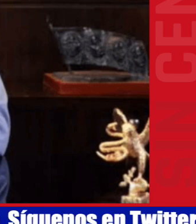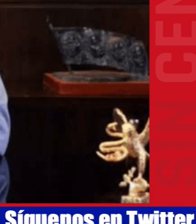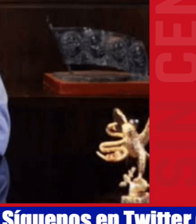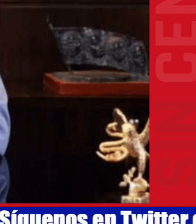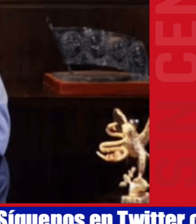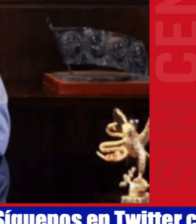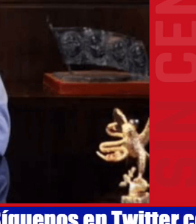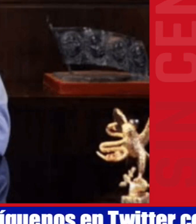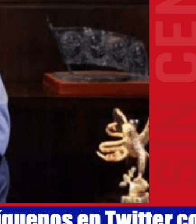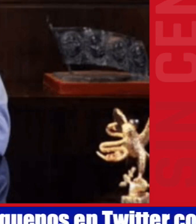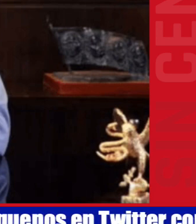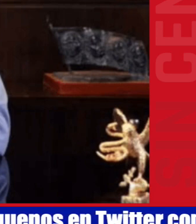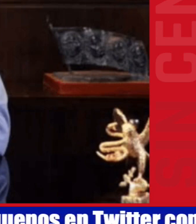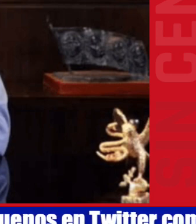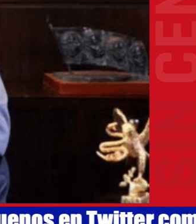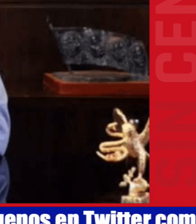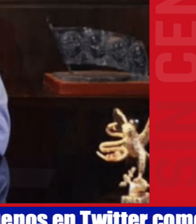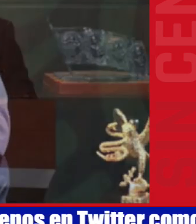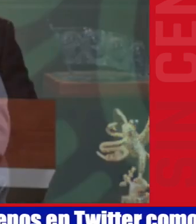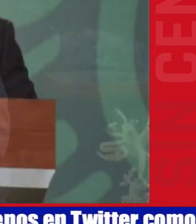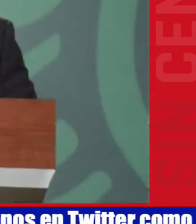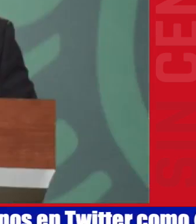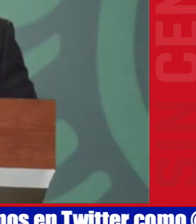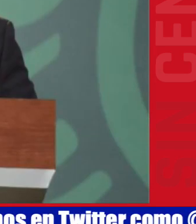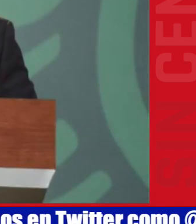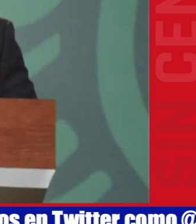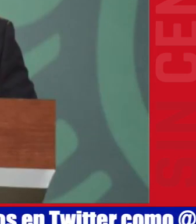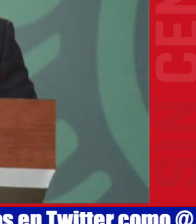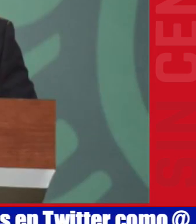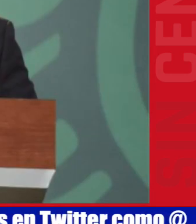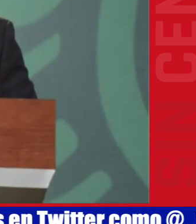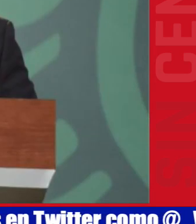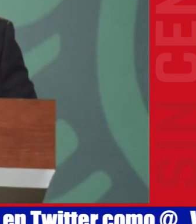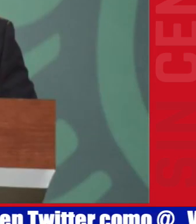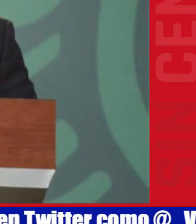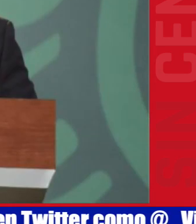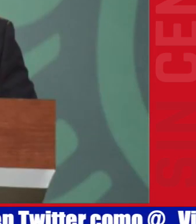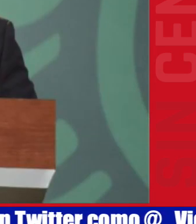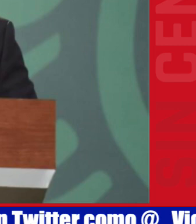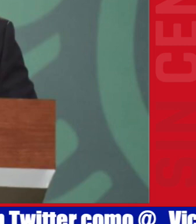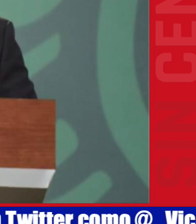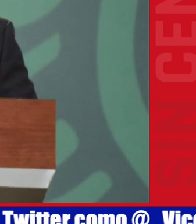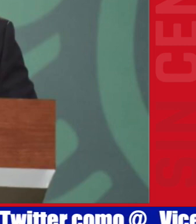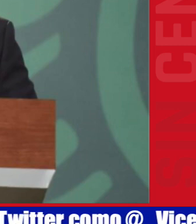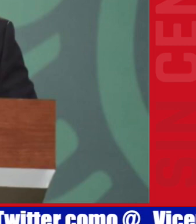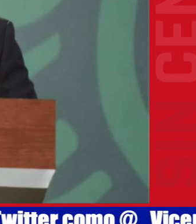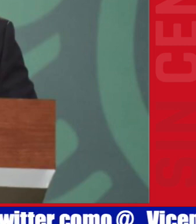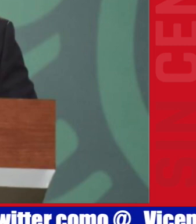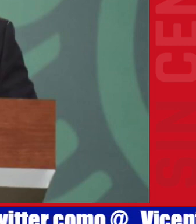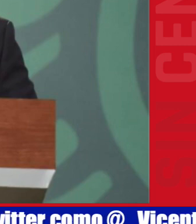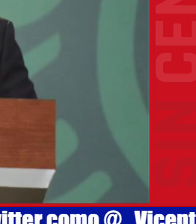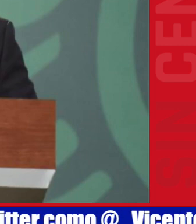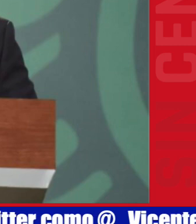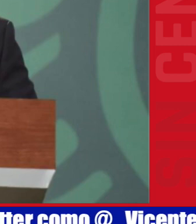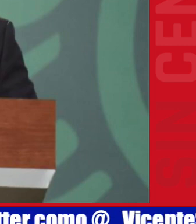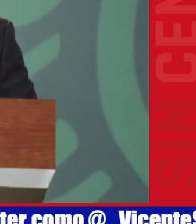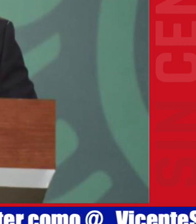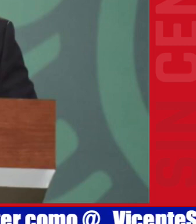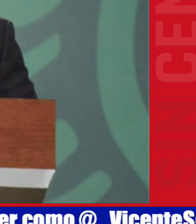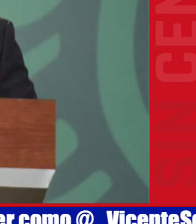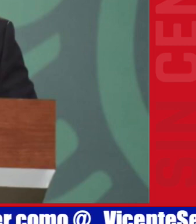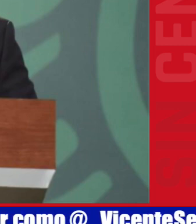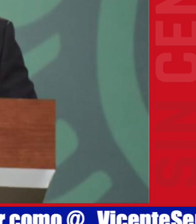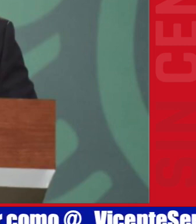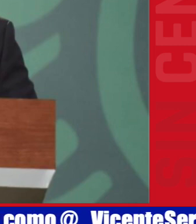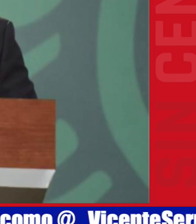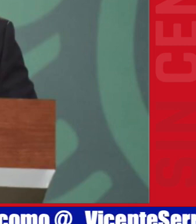la mejor de las coordinaciones con él, por las diferencias políticas y electorales evidentes, nunca dejaron en situación de